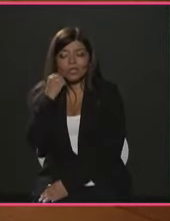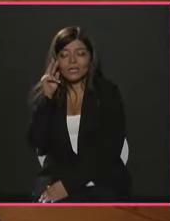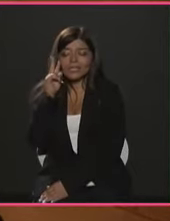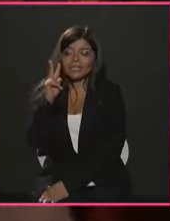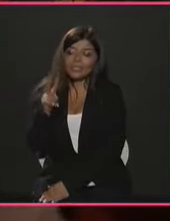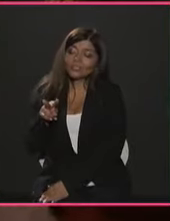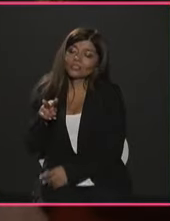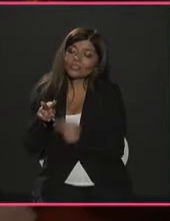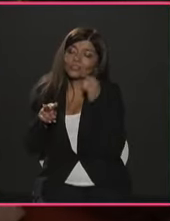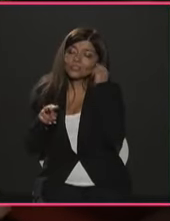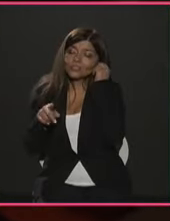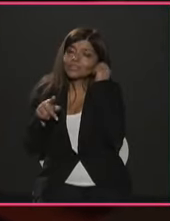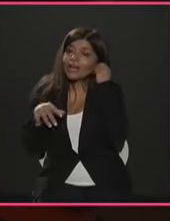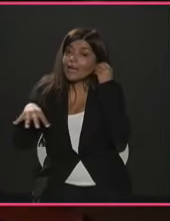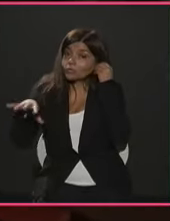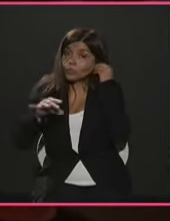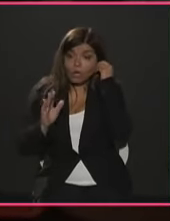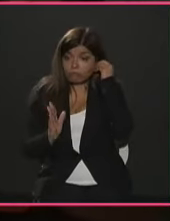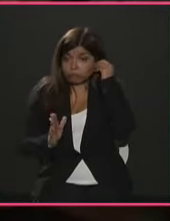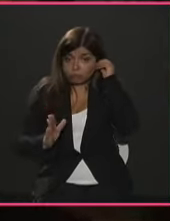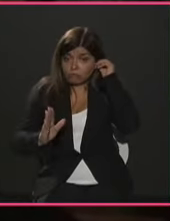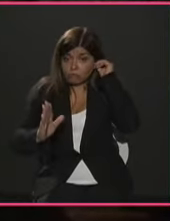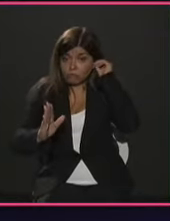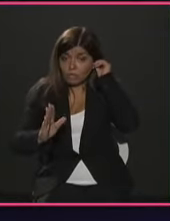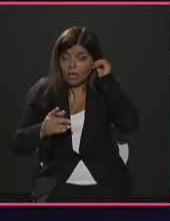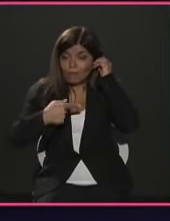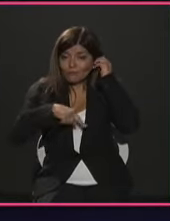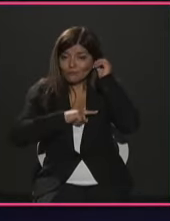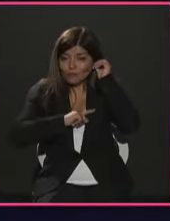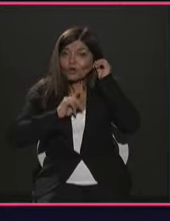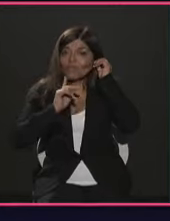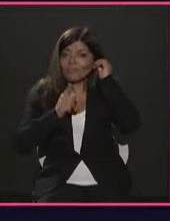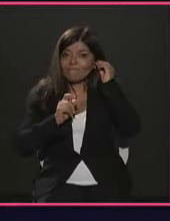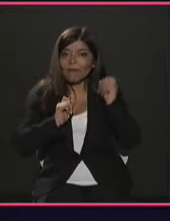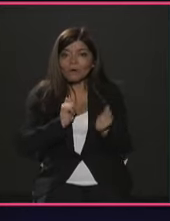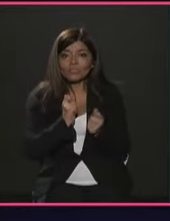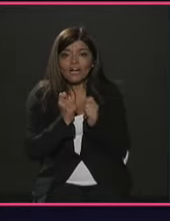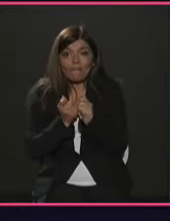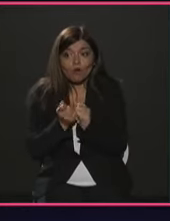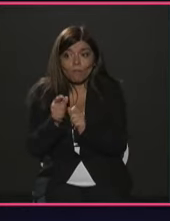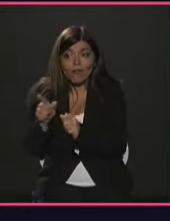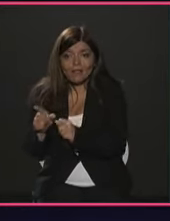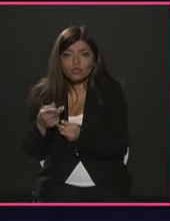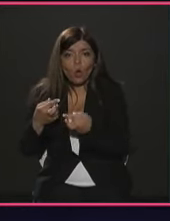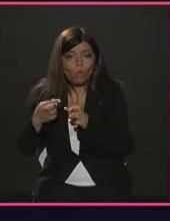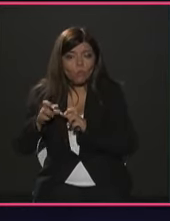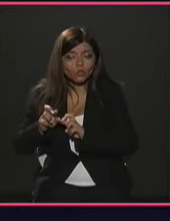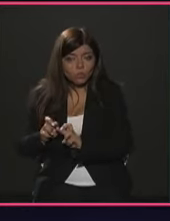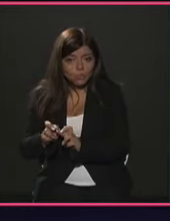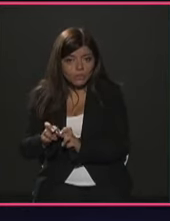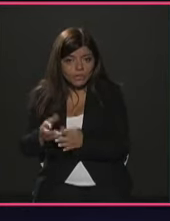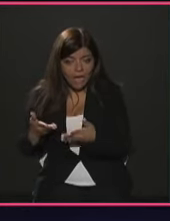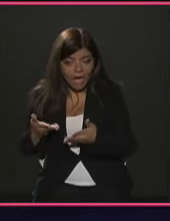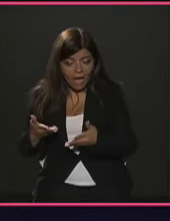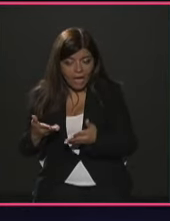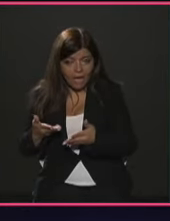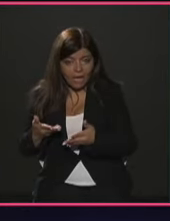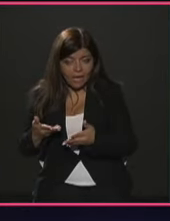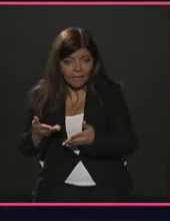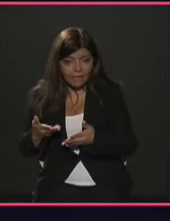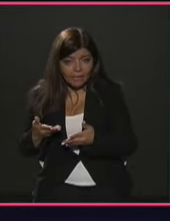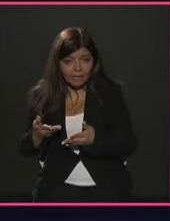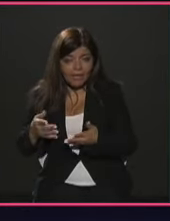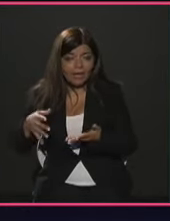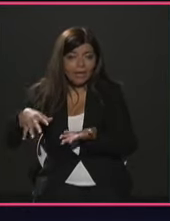ciudades están para quedarse tenemos que transformarlas son el espacio de oportunidad eh que nos ha dado esta